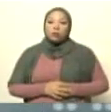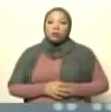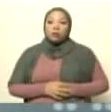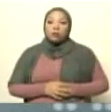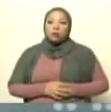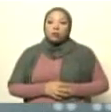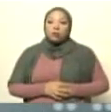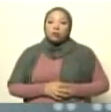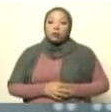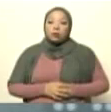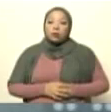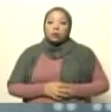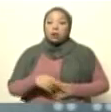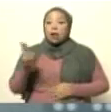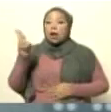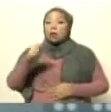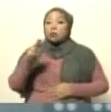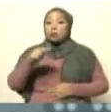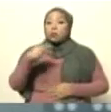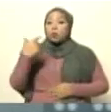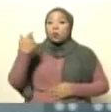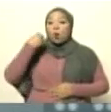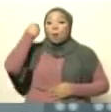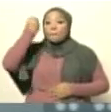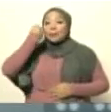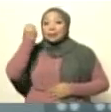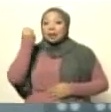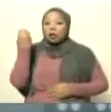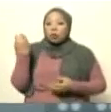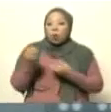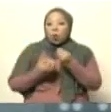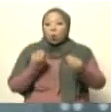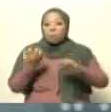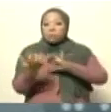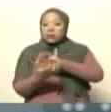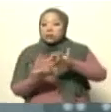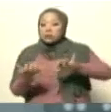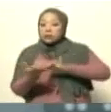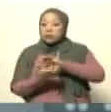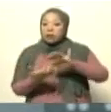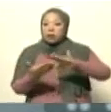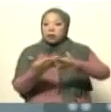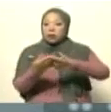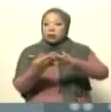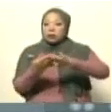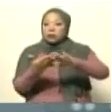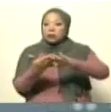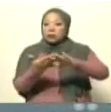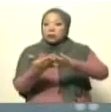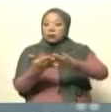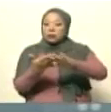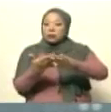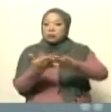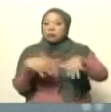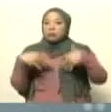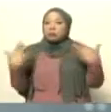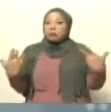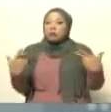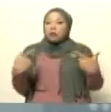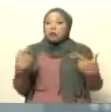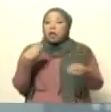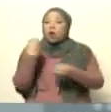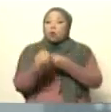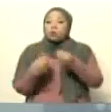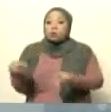pagaban impuestos de ninguna naturaleza. De cada 100 dólares se llevaban 99 y nos dejaban uno y no pagaban impuestos porque